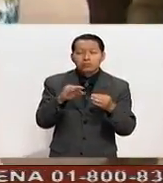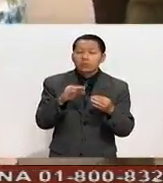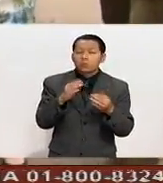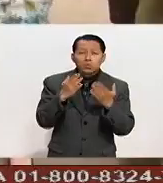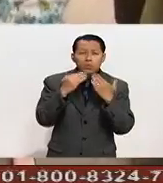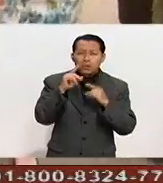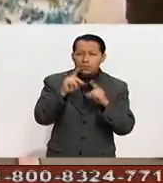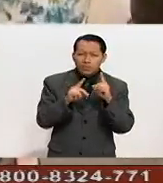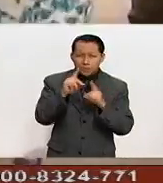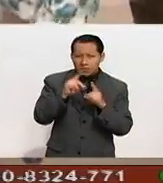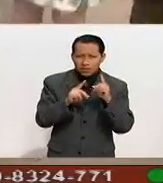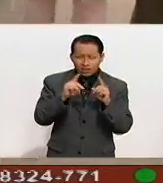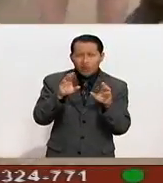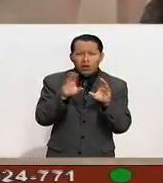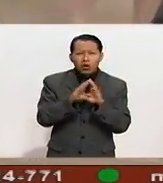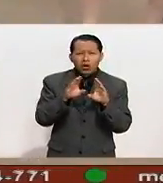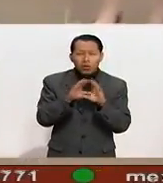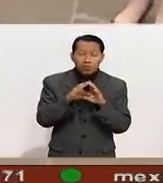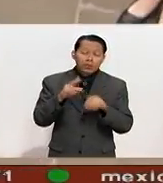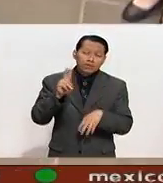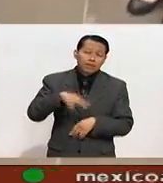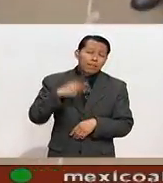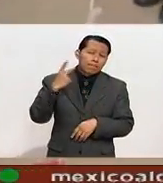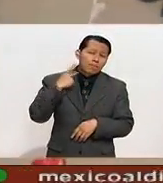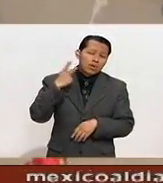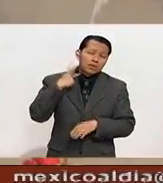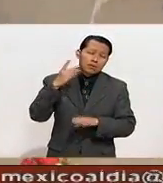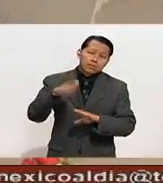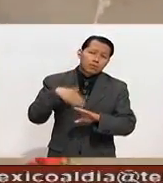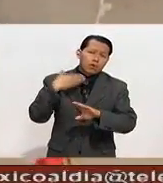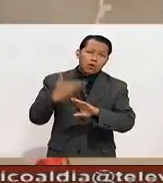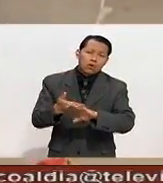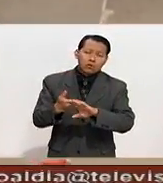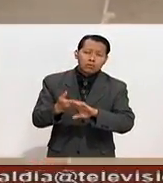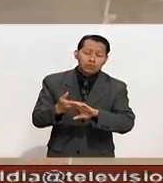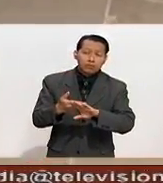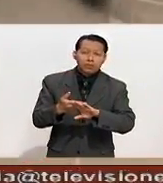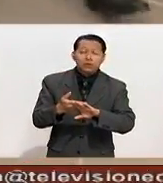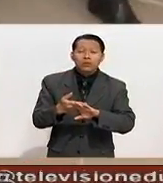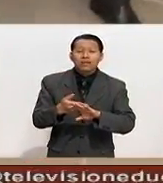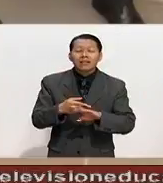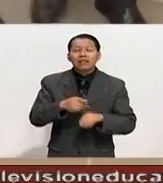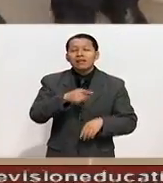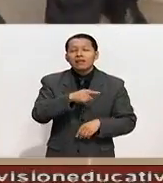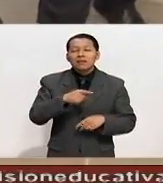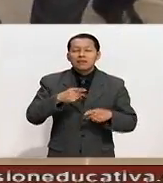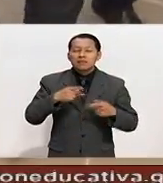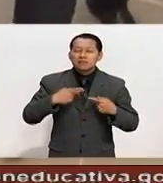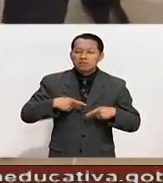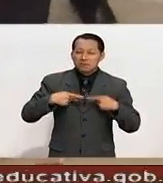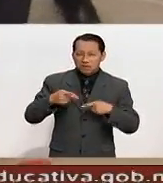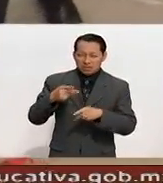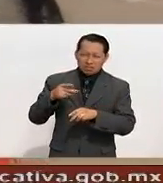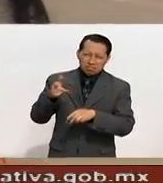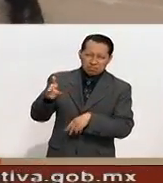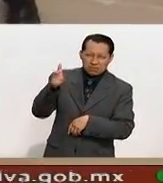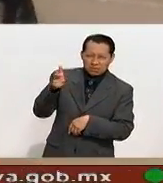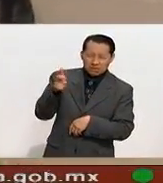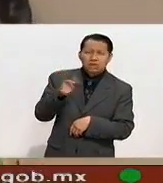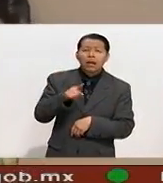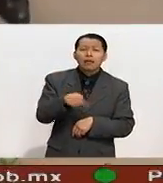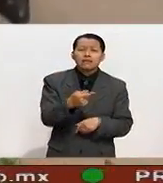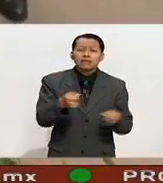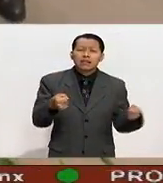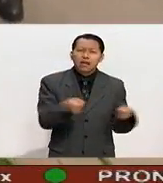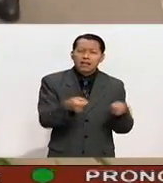de que se trató de un crimen de carácter político. El asesino, un jardinero que era bien apreciado por sus